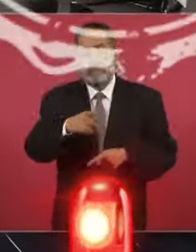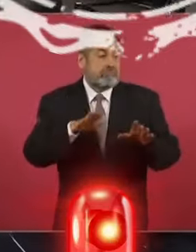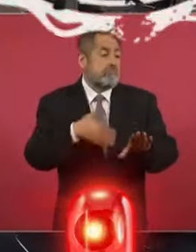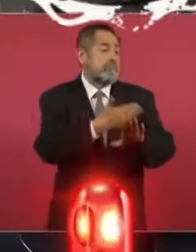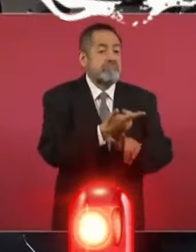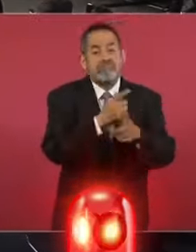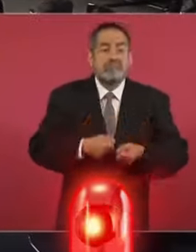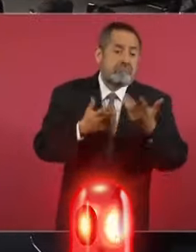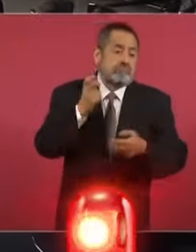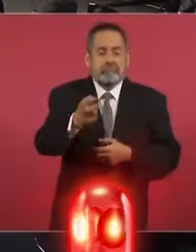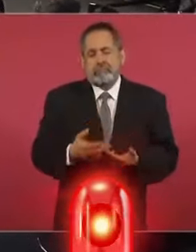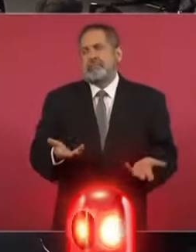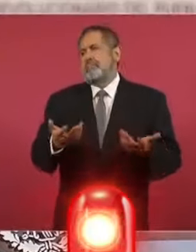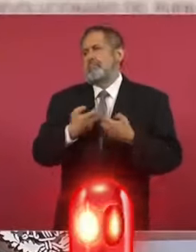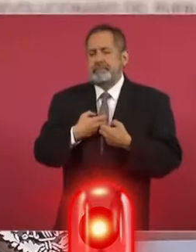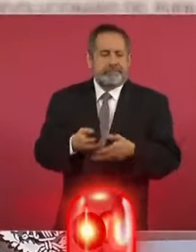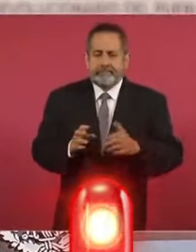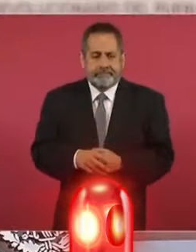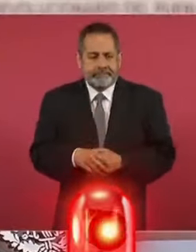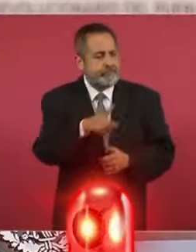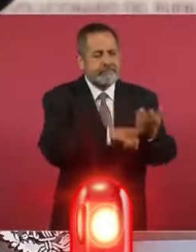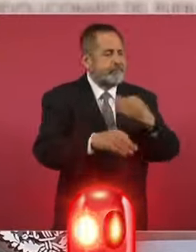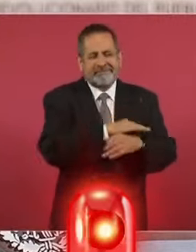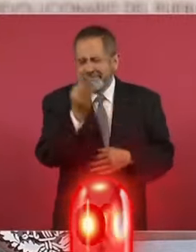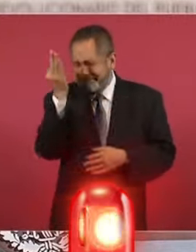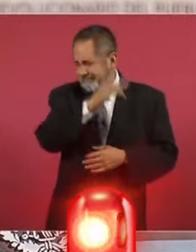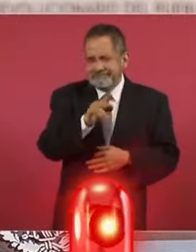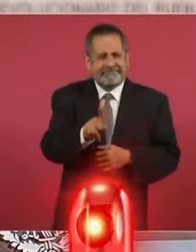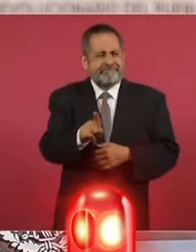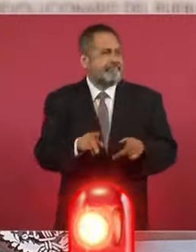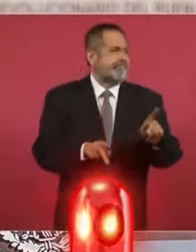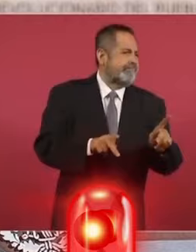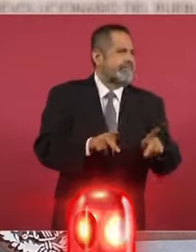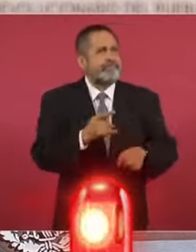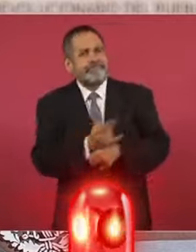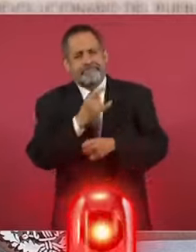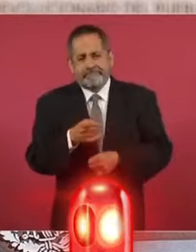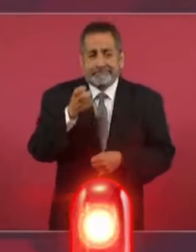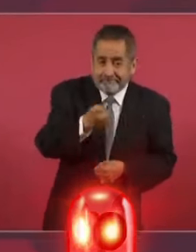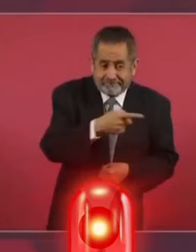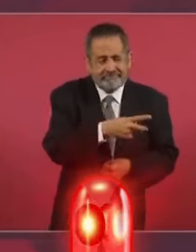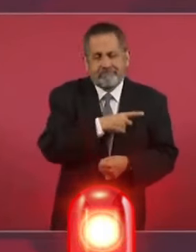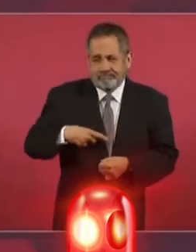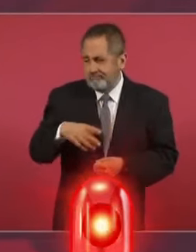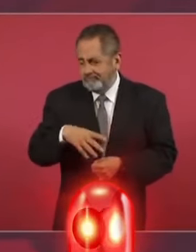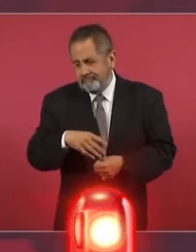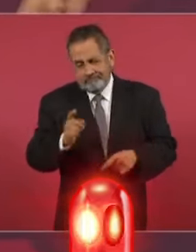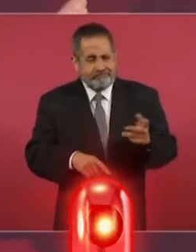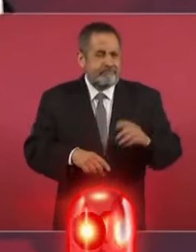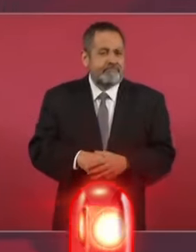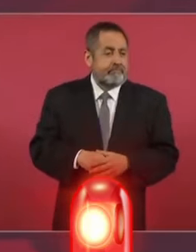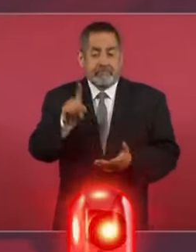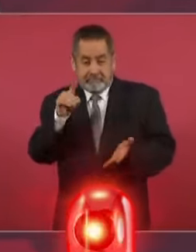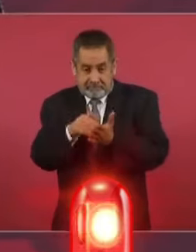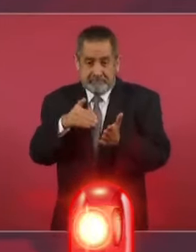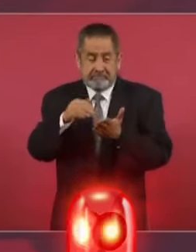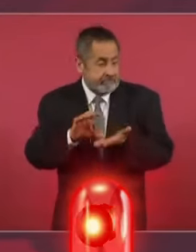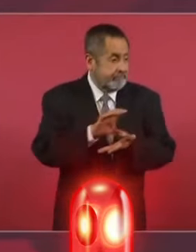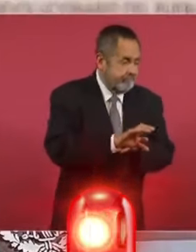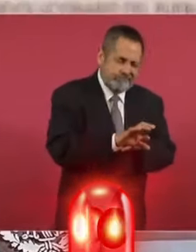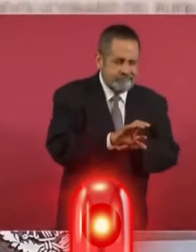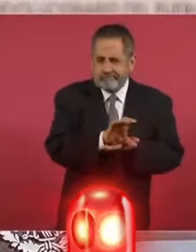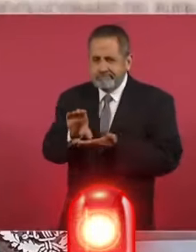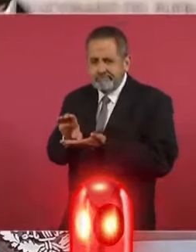Claro que estoy en contra de la simulación, porque todo eso es una fachada, ¿no? Eso no debería de existir. Esos 1,000 millones se deberían de